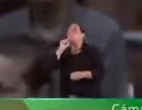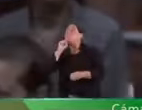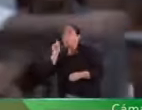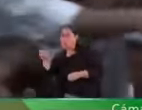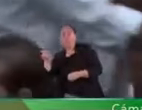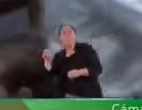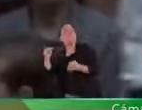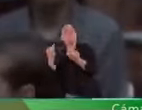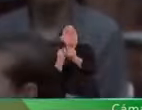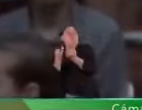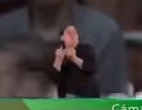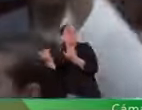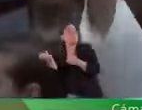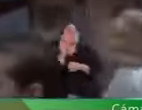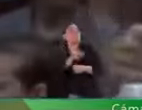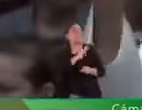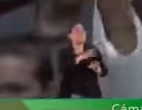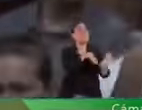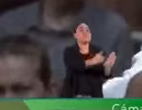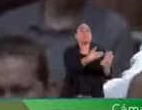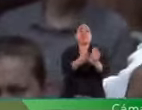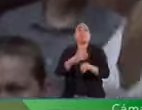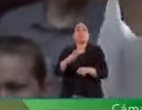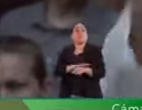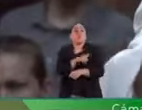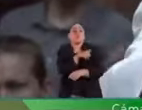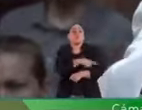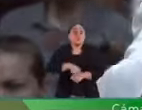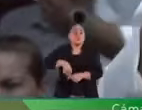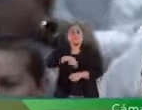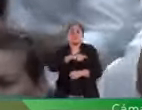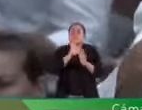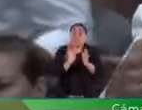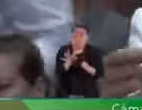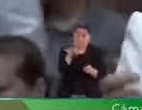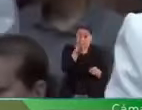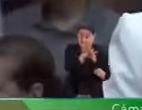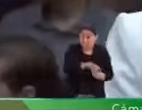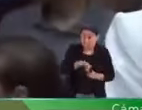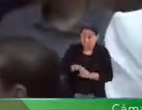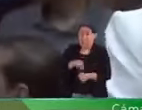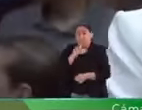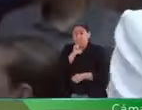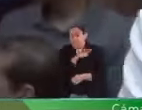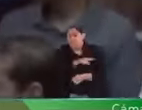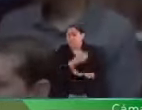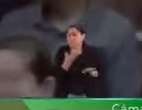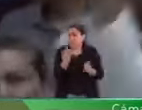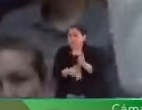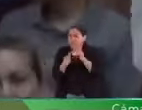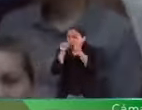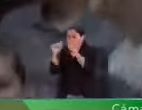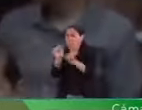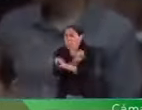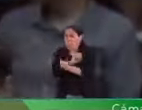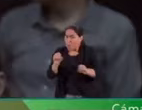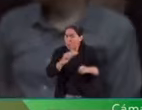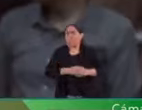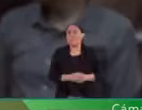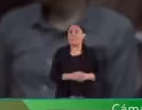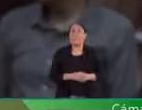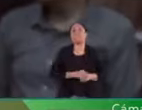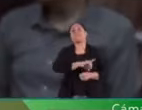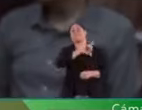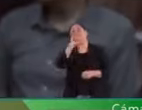de ustedes seguramente, porque los han hecho votar en algo que ni siquiera han podido intervenir. Y además, por si